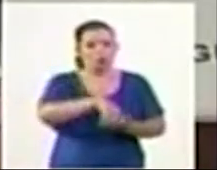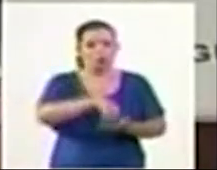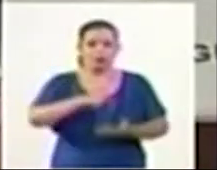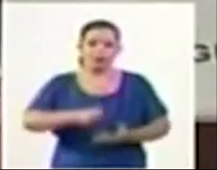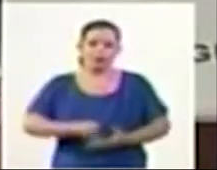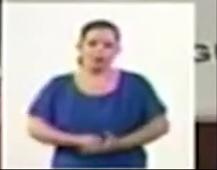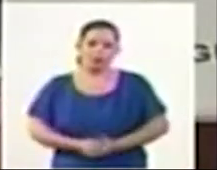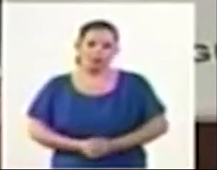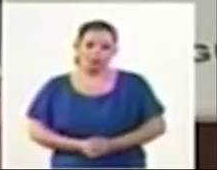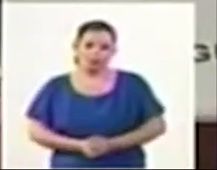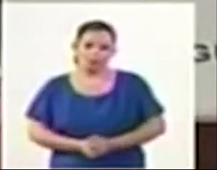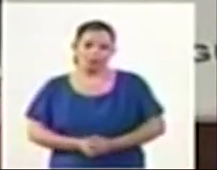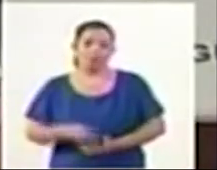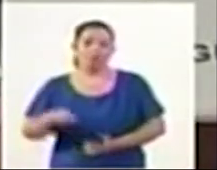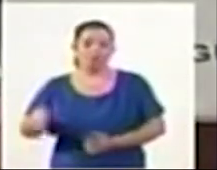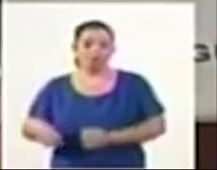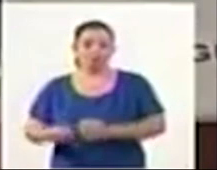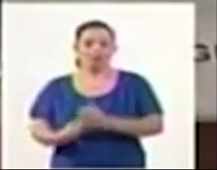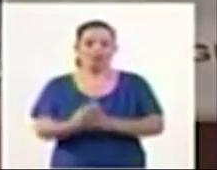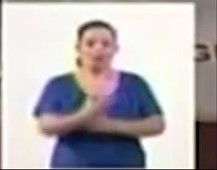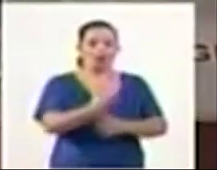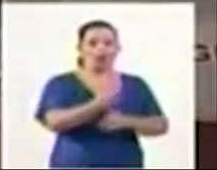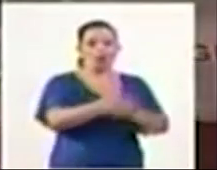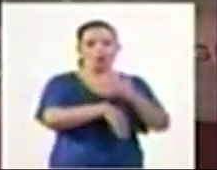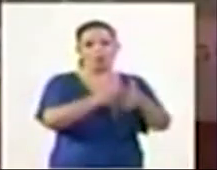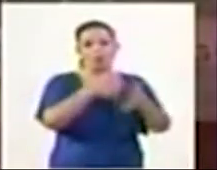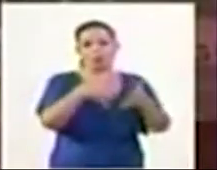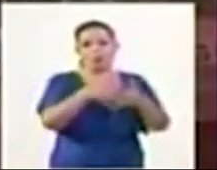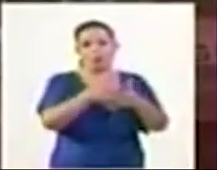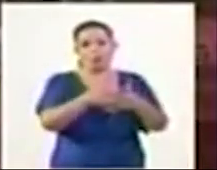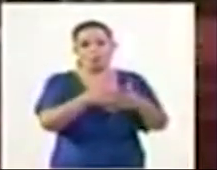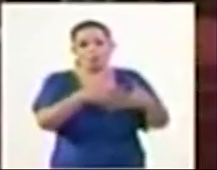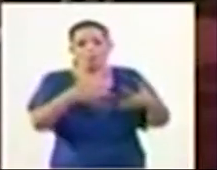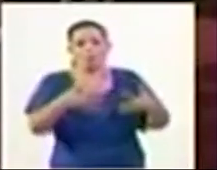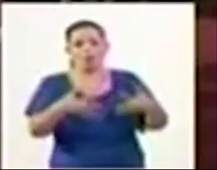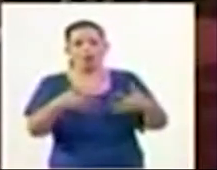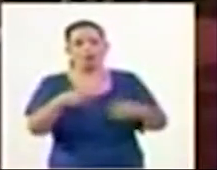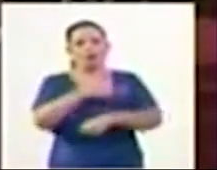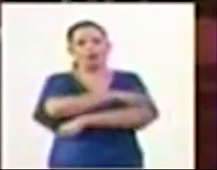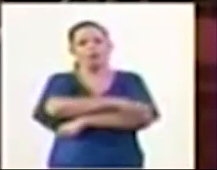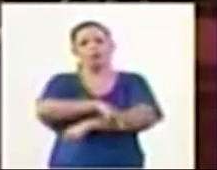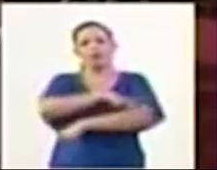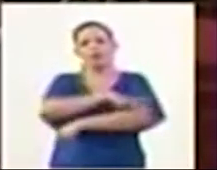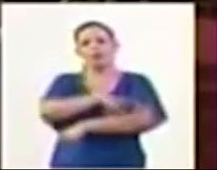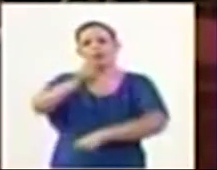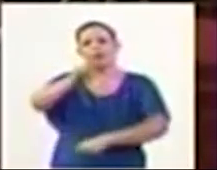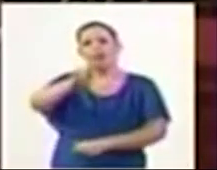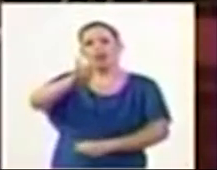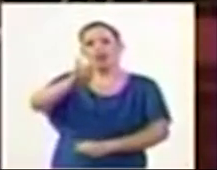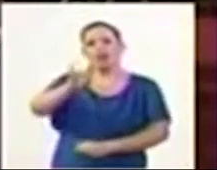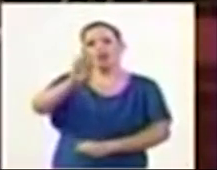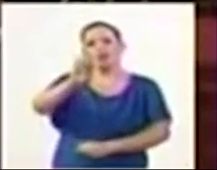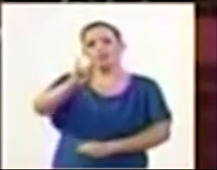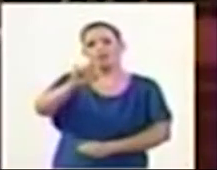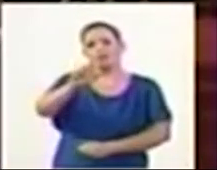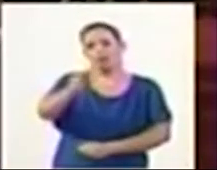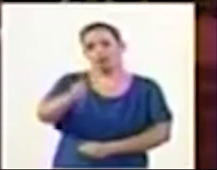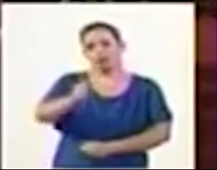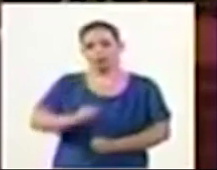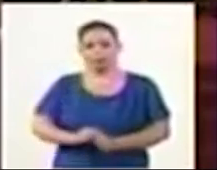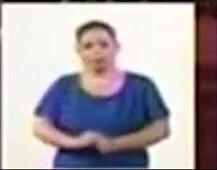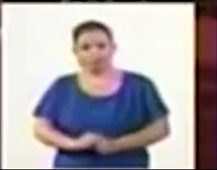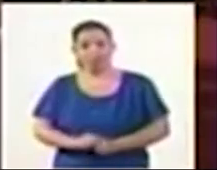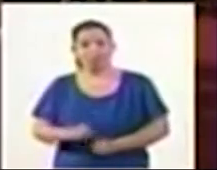Desintegrando al Estado libio y asesinando a un